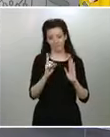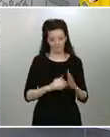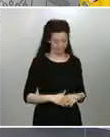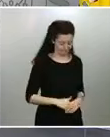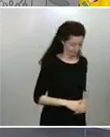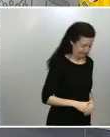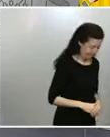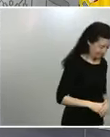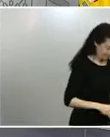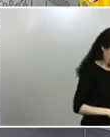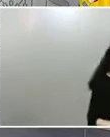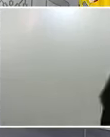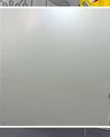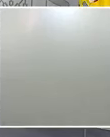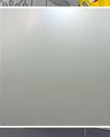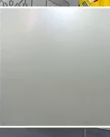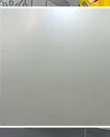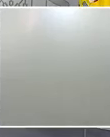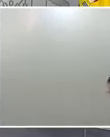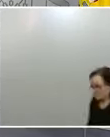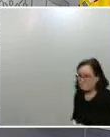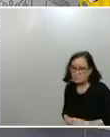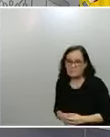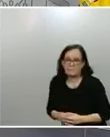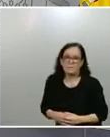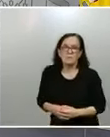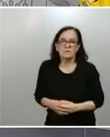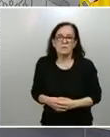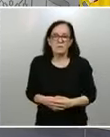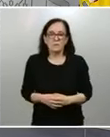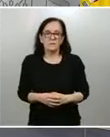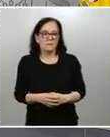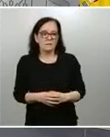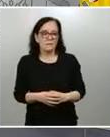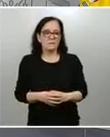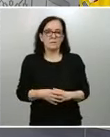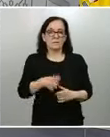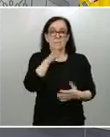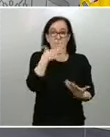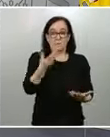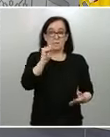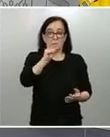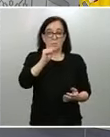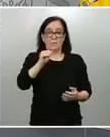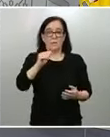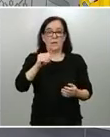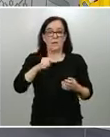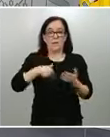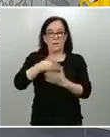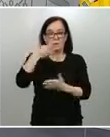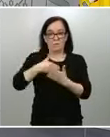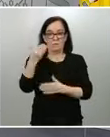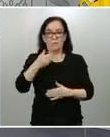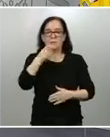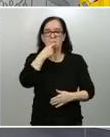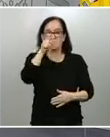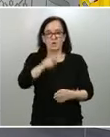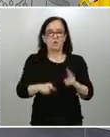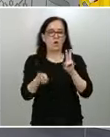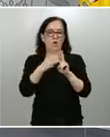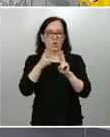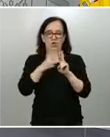pregunto ahora el diario británico the guardian adelante muy buenos días un par de preguntas para el